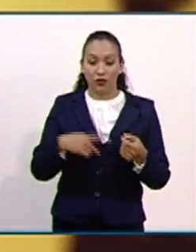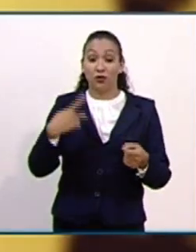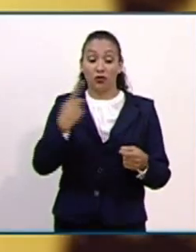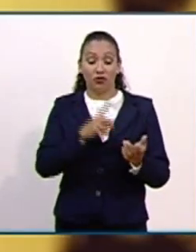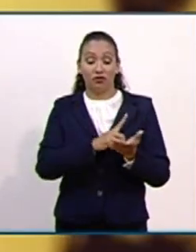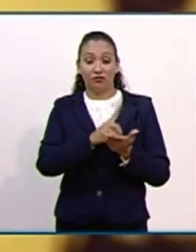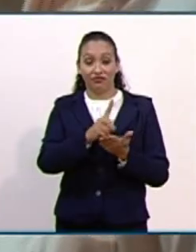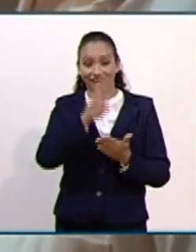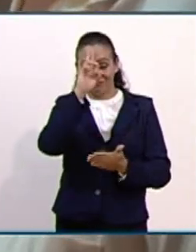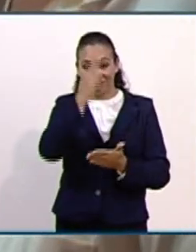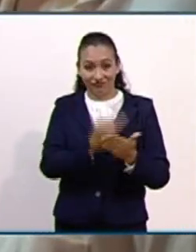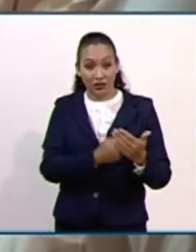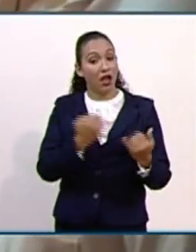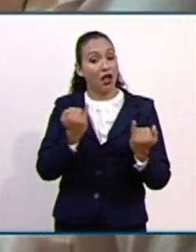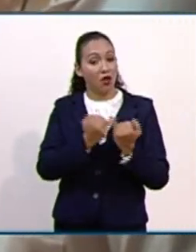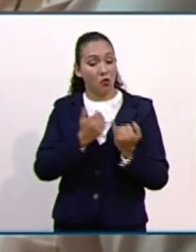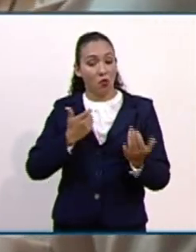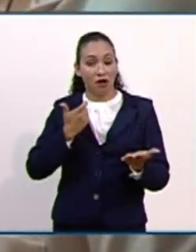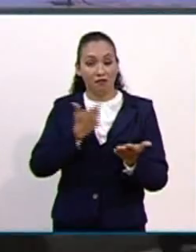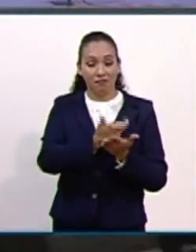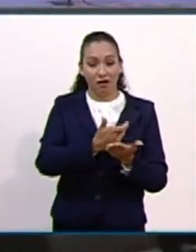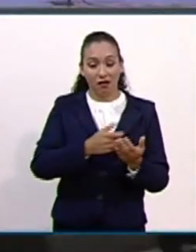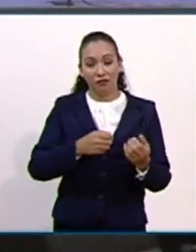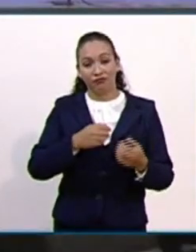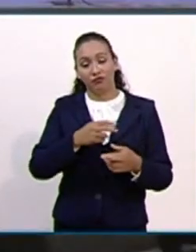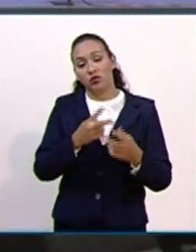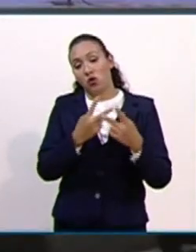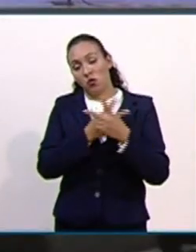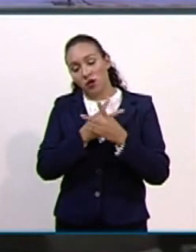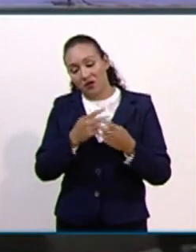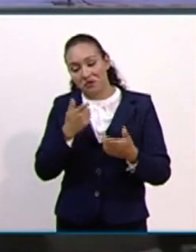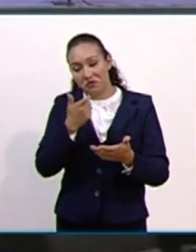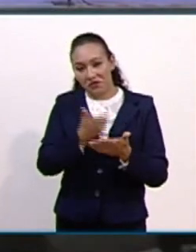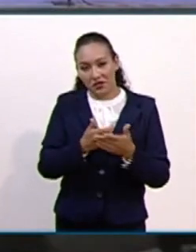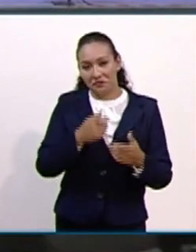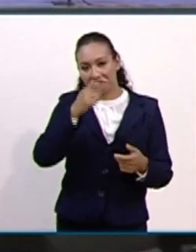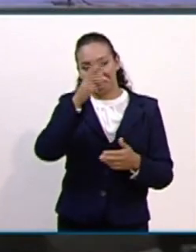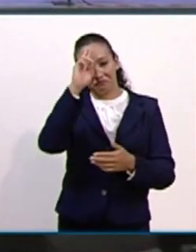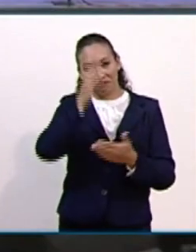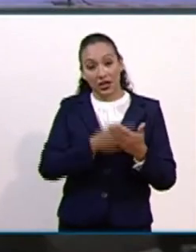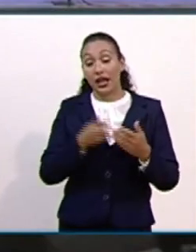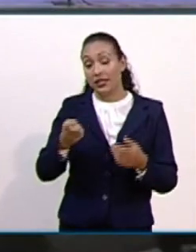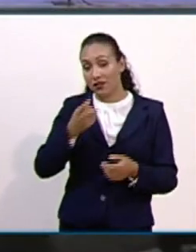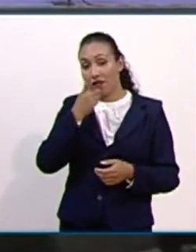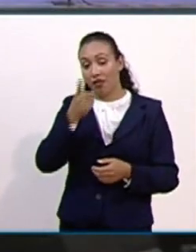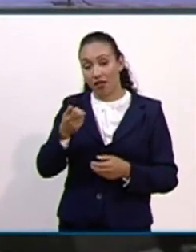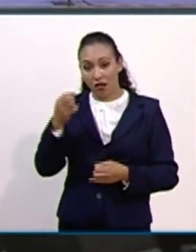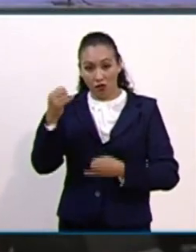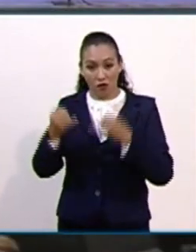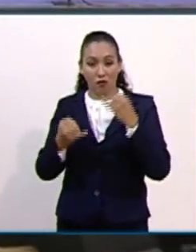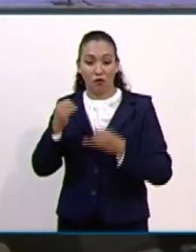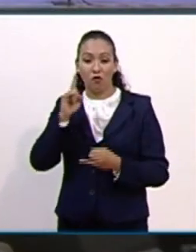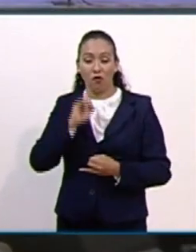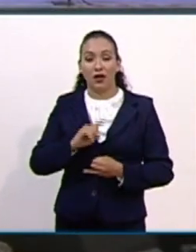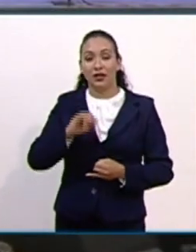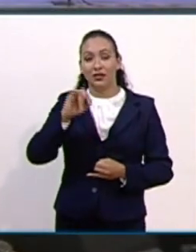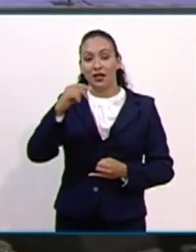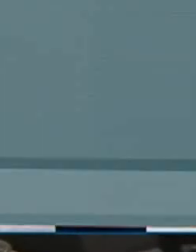y sus prestaciones, incluido su derecho de huelga, aseguró la jueza Karime Pérez